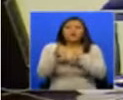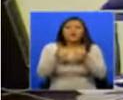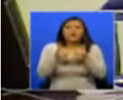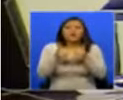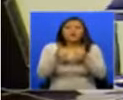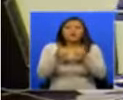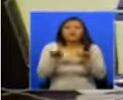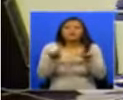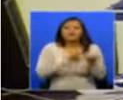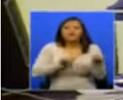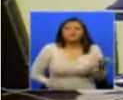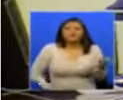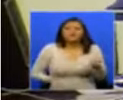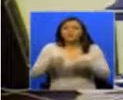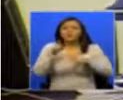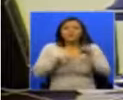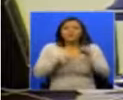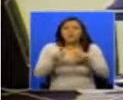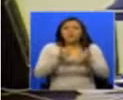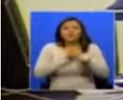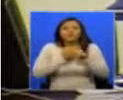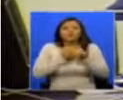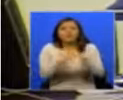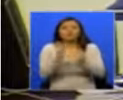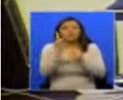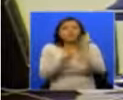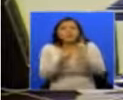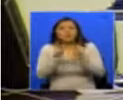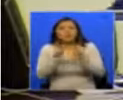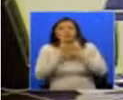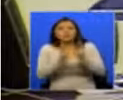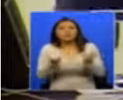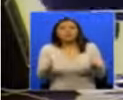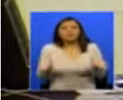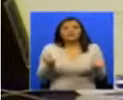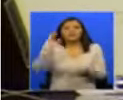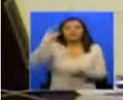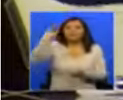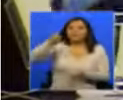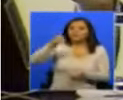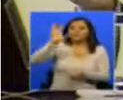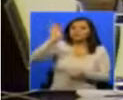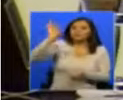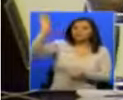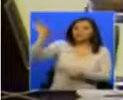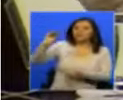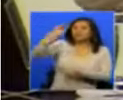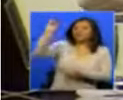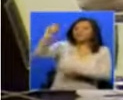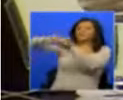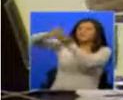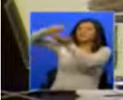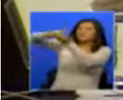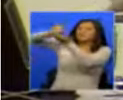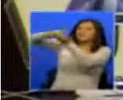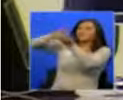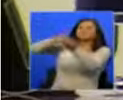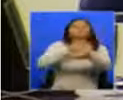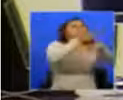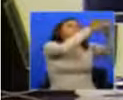ganando 0.5% de interés, mientras por otro lado, financiándonos con 2.500 millones en crédito,